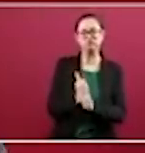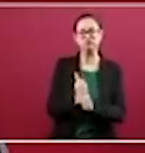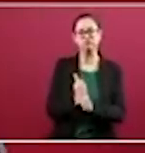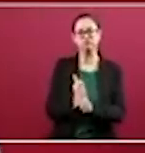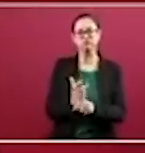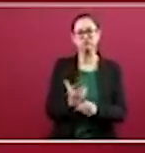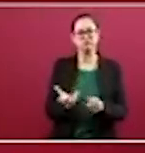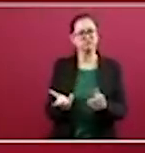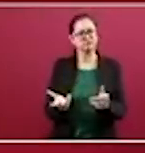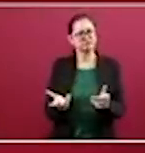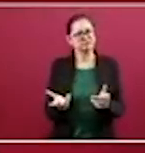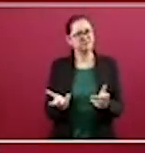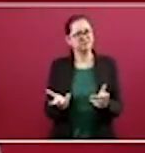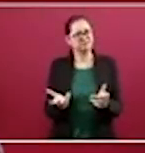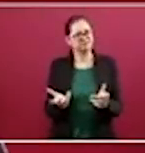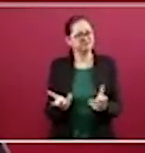Es